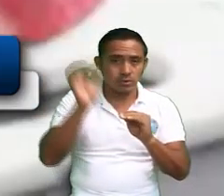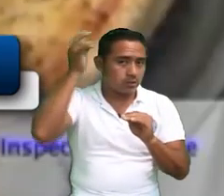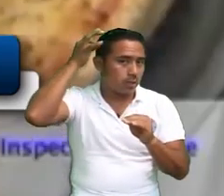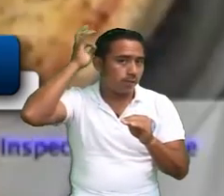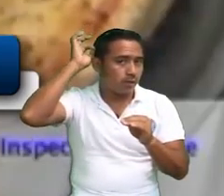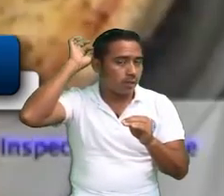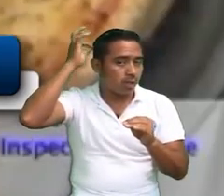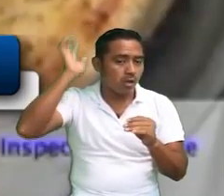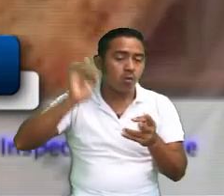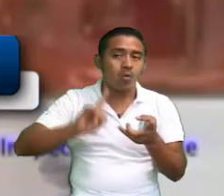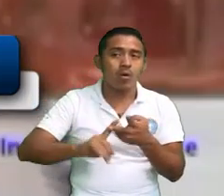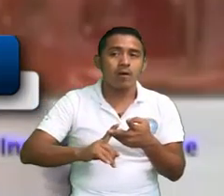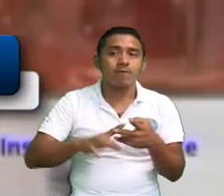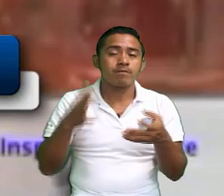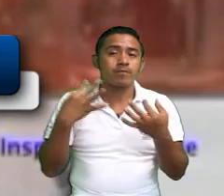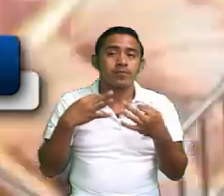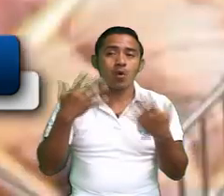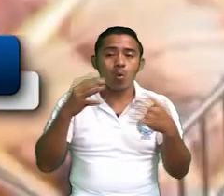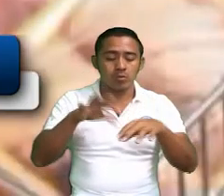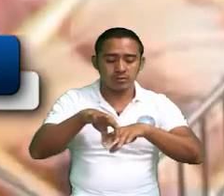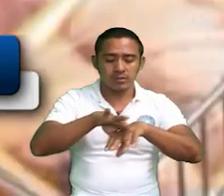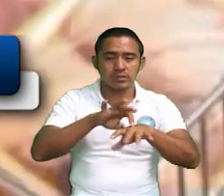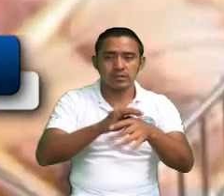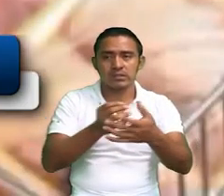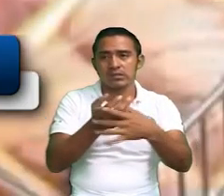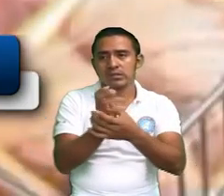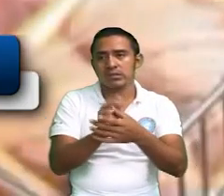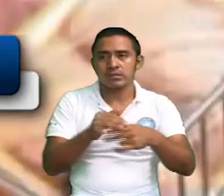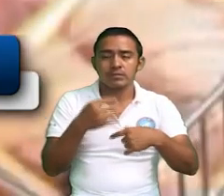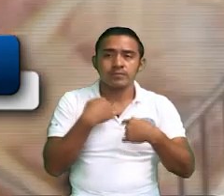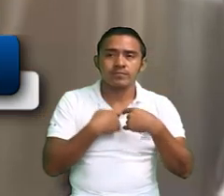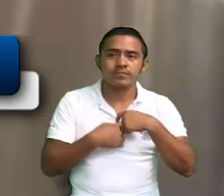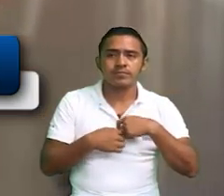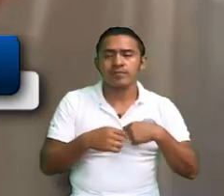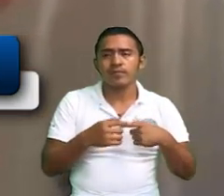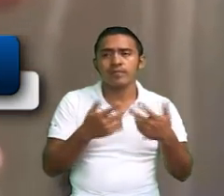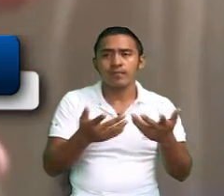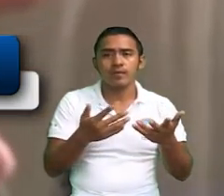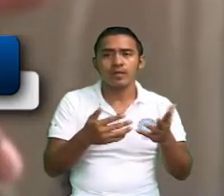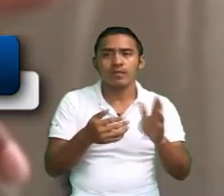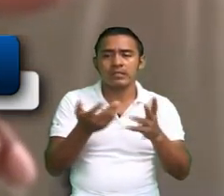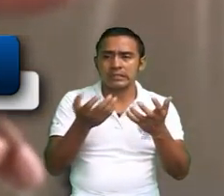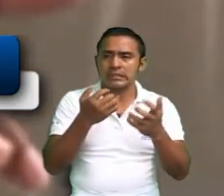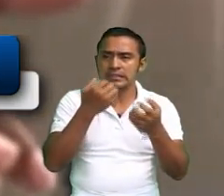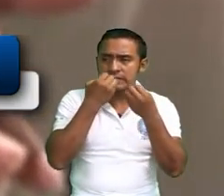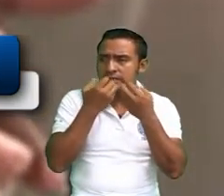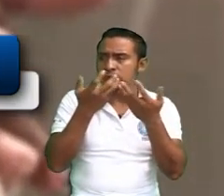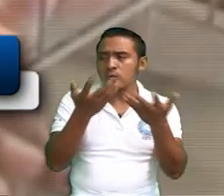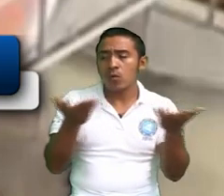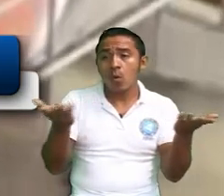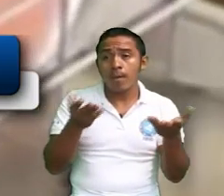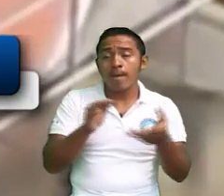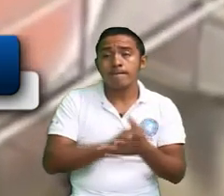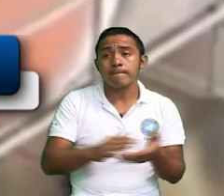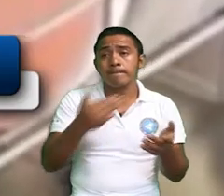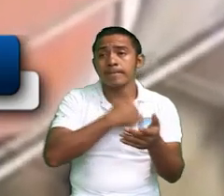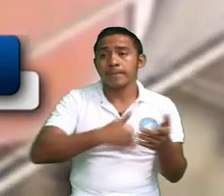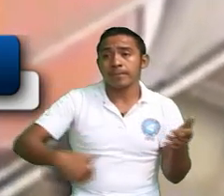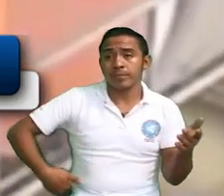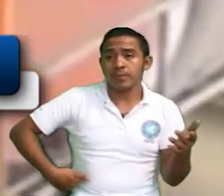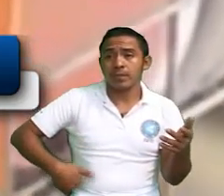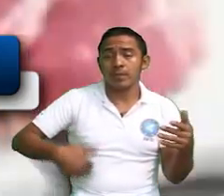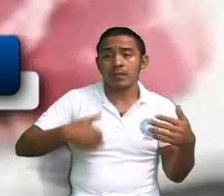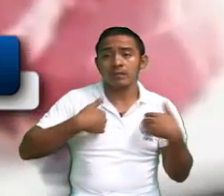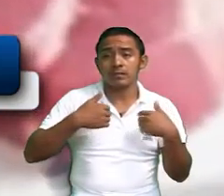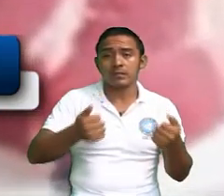cabello, el uso de prendas al momento de preparar los alimentos. Algo que yo quería hacer mucha mención, el Ministerio de Salud tiene la